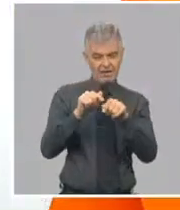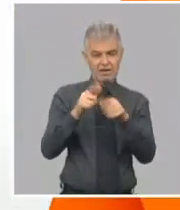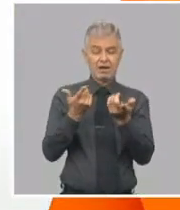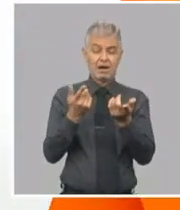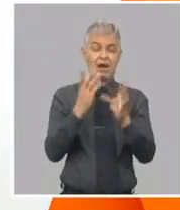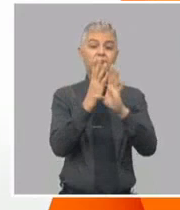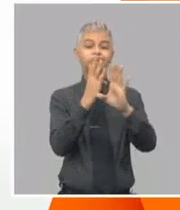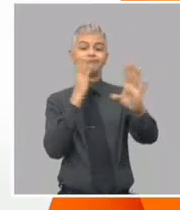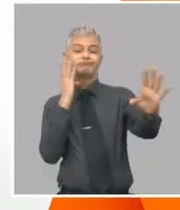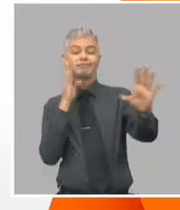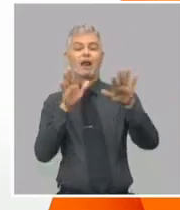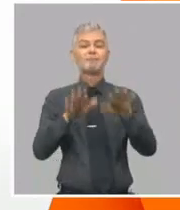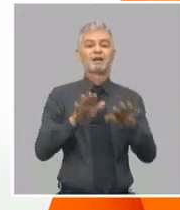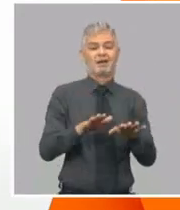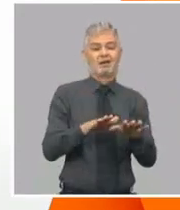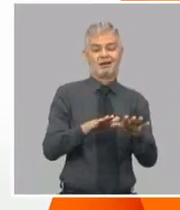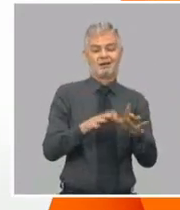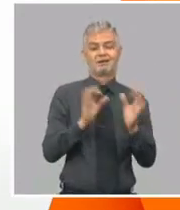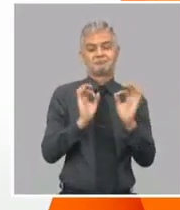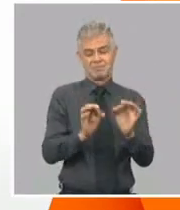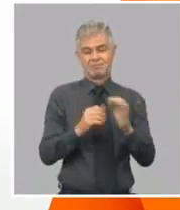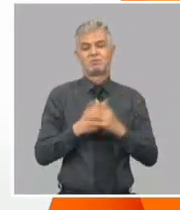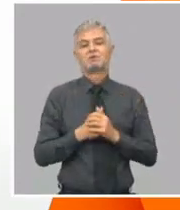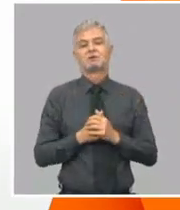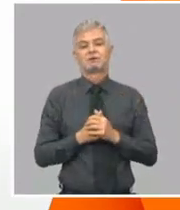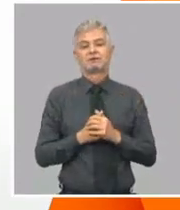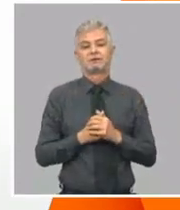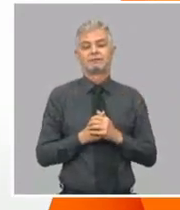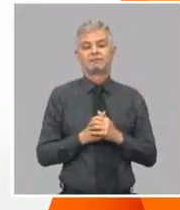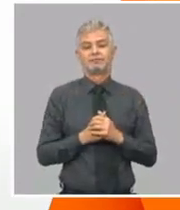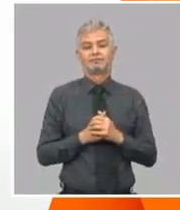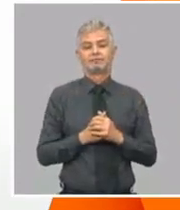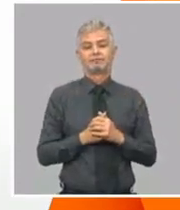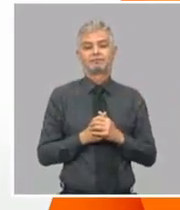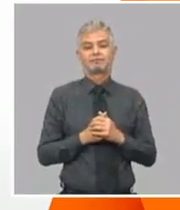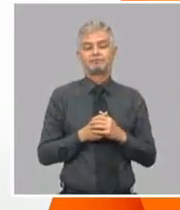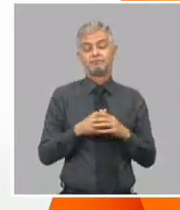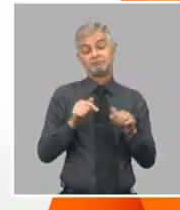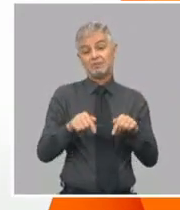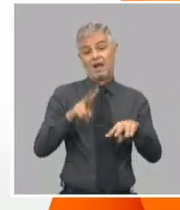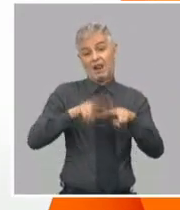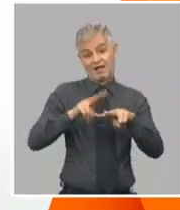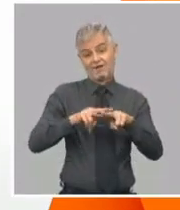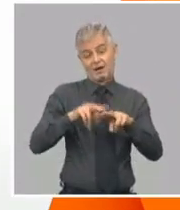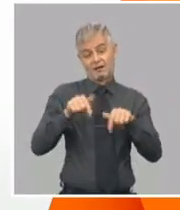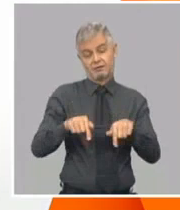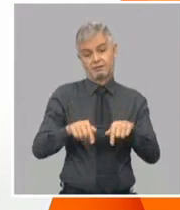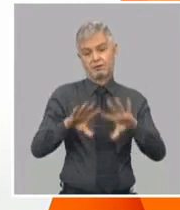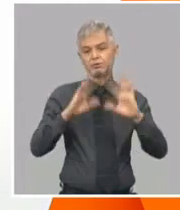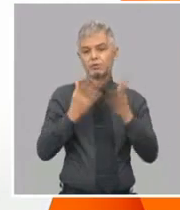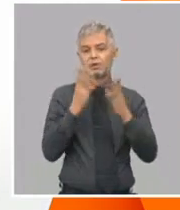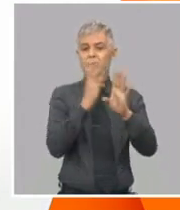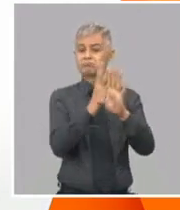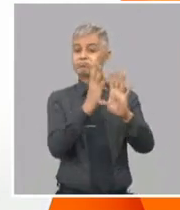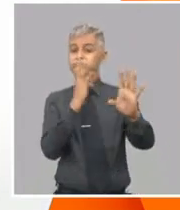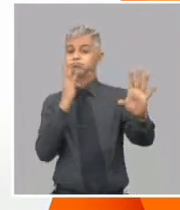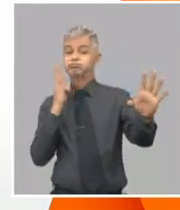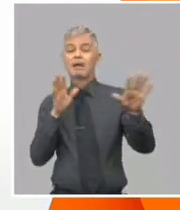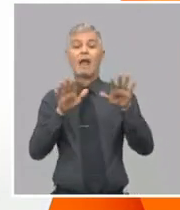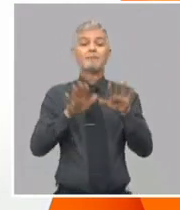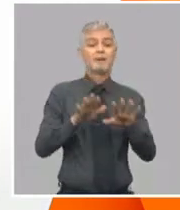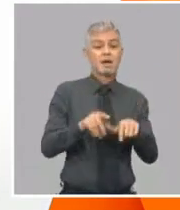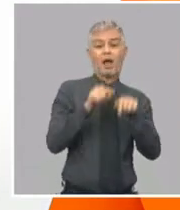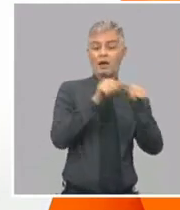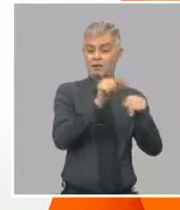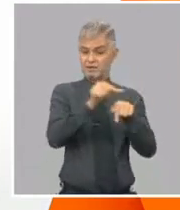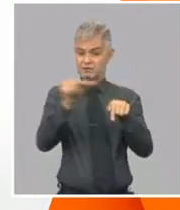hora lo que se llama la lista espera en la habana que toda la lista de espera va sea y como se explicó que